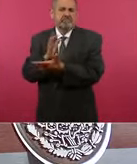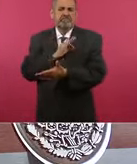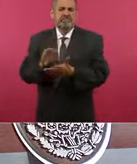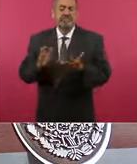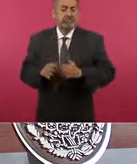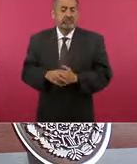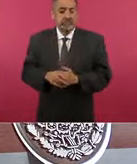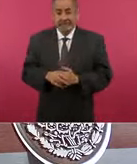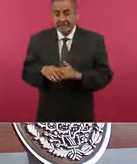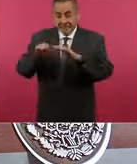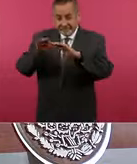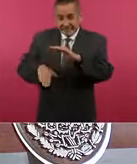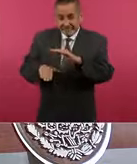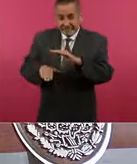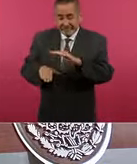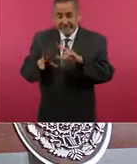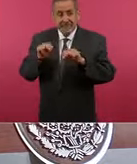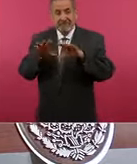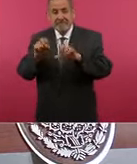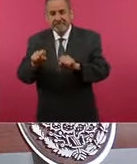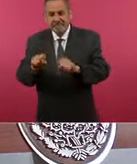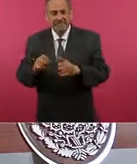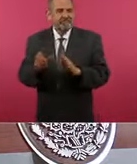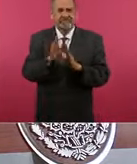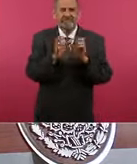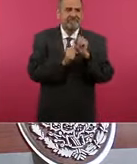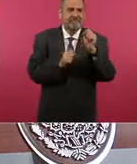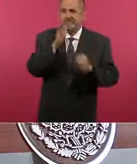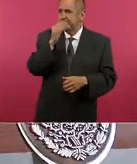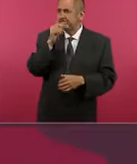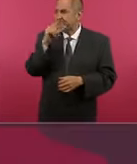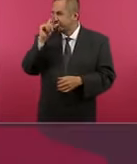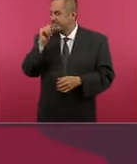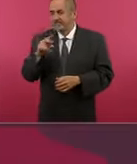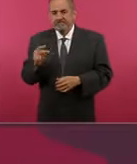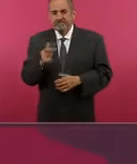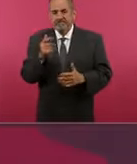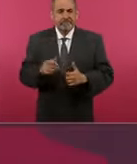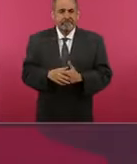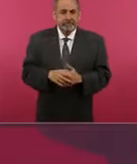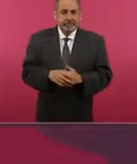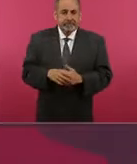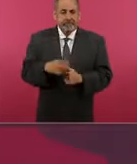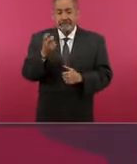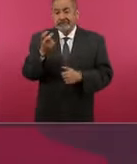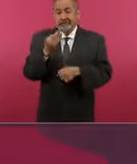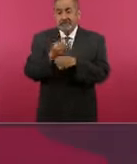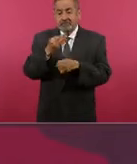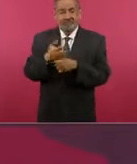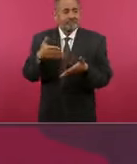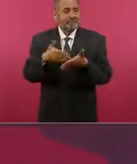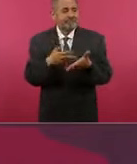Si no, no puede haber reforma constitucional. Porque es lo que nos está pasando